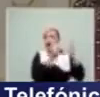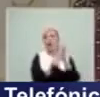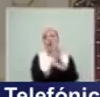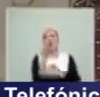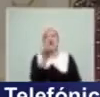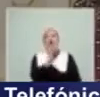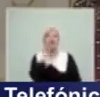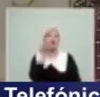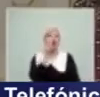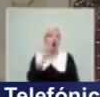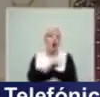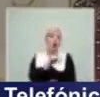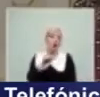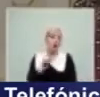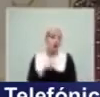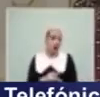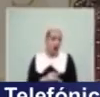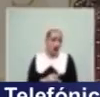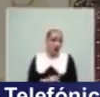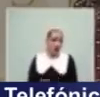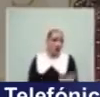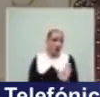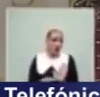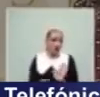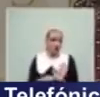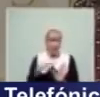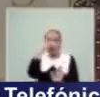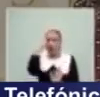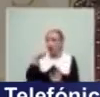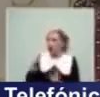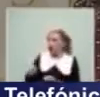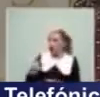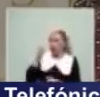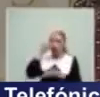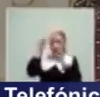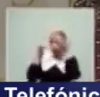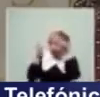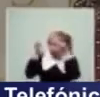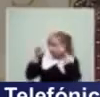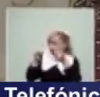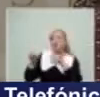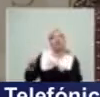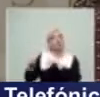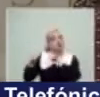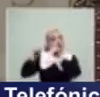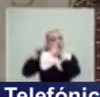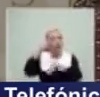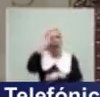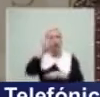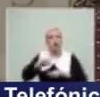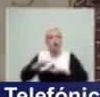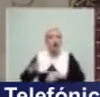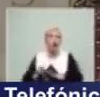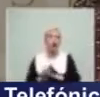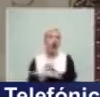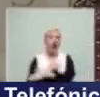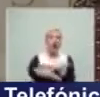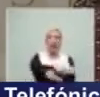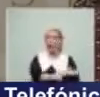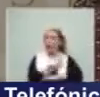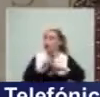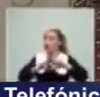institucionalizada, promovida desde arriba, como sí sucedía lamentablemente en el Poder Judicial Federal. Y